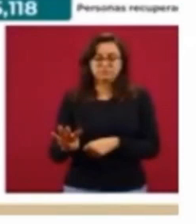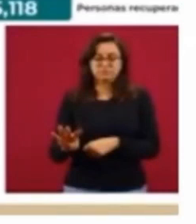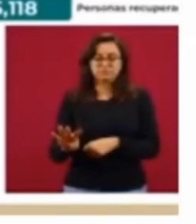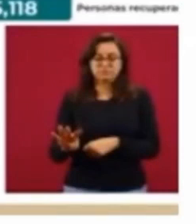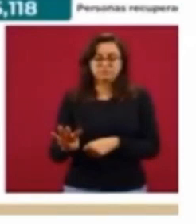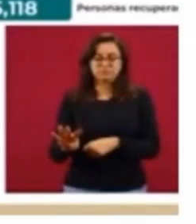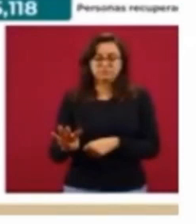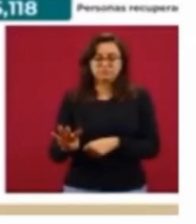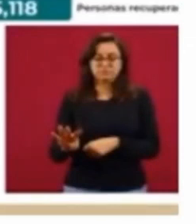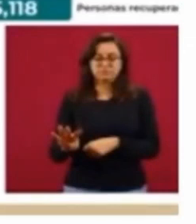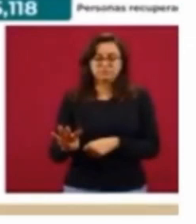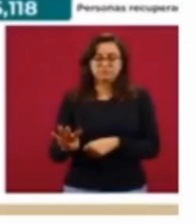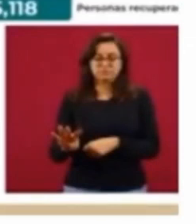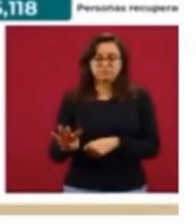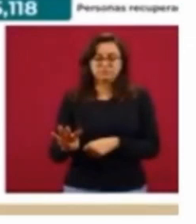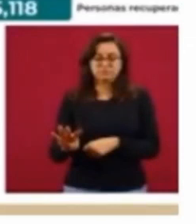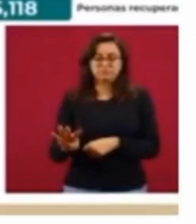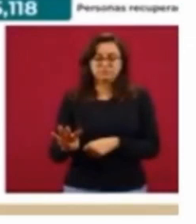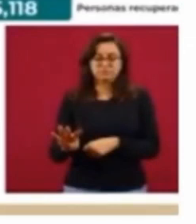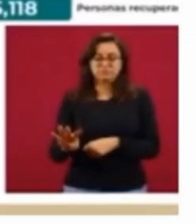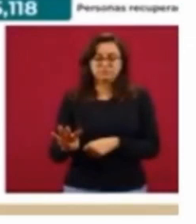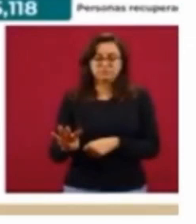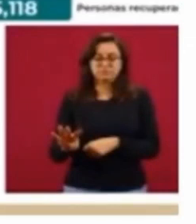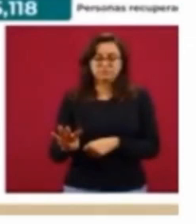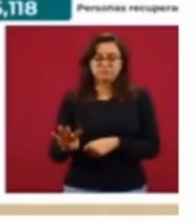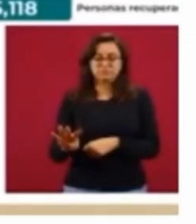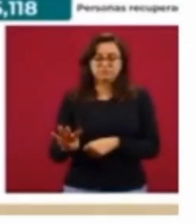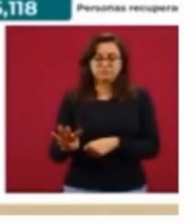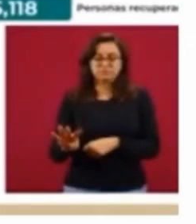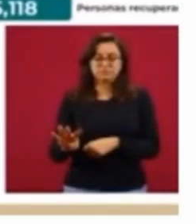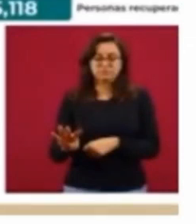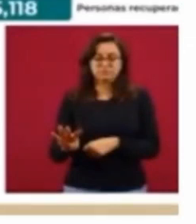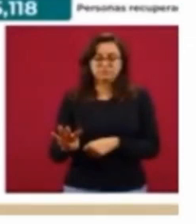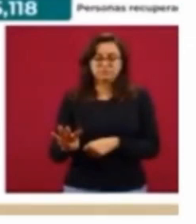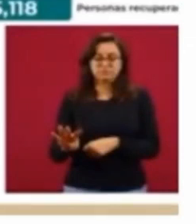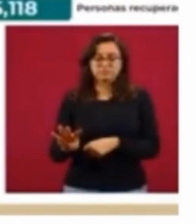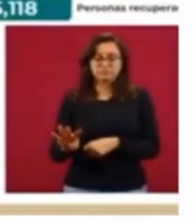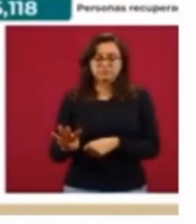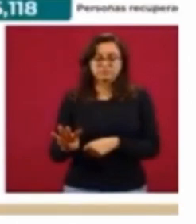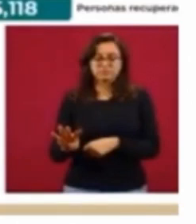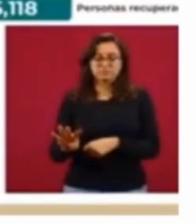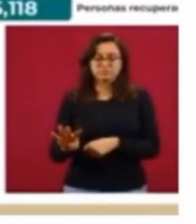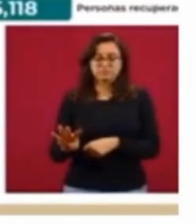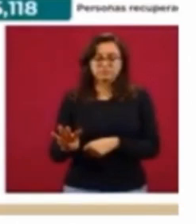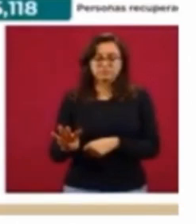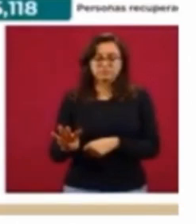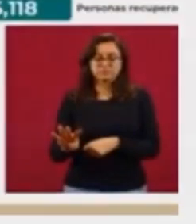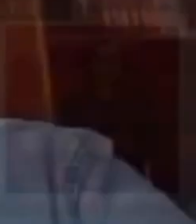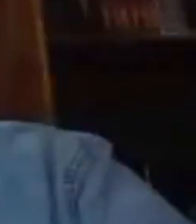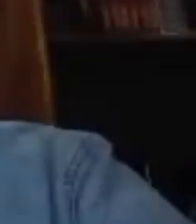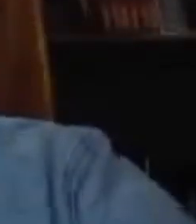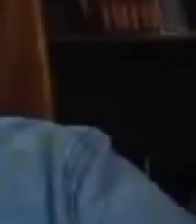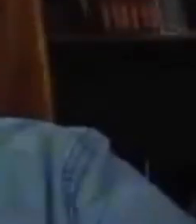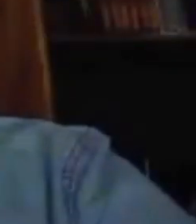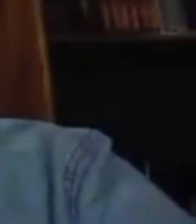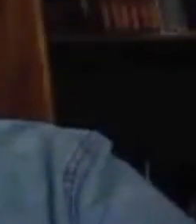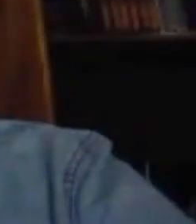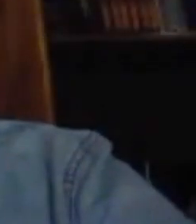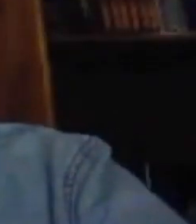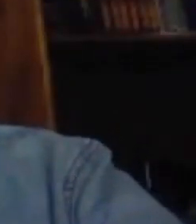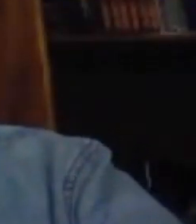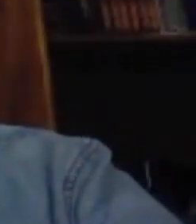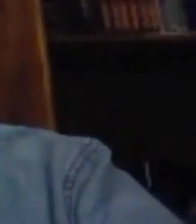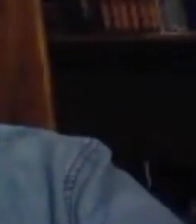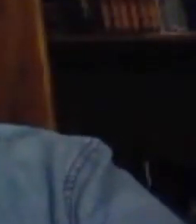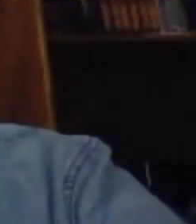atención por parte de los gobernadores de los diferentes estados. Sí, fíjate, durante muchos años nos vendió la